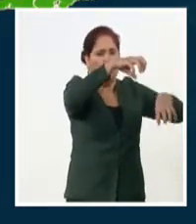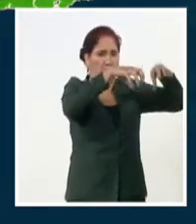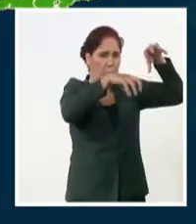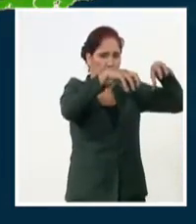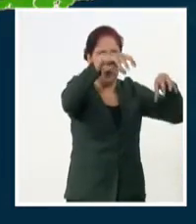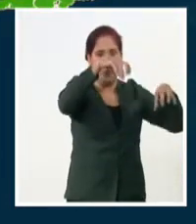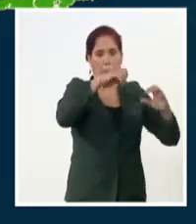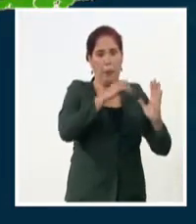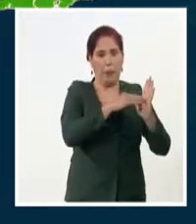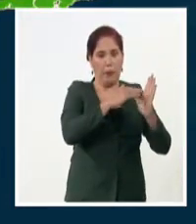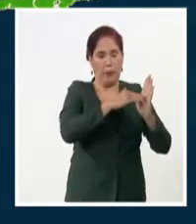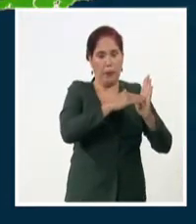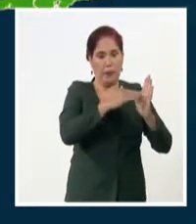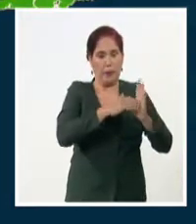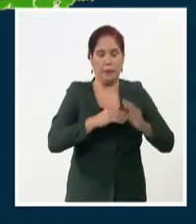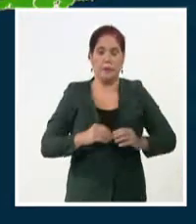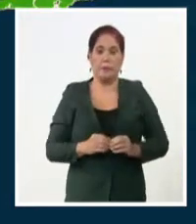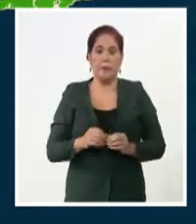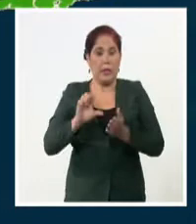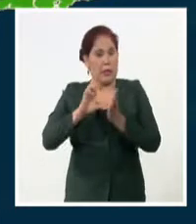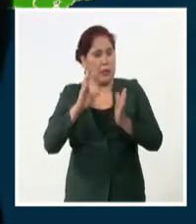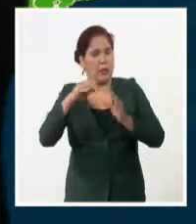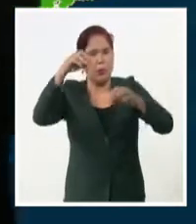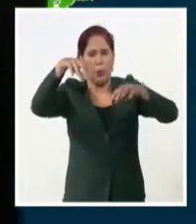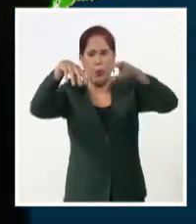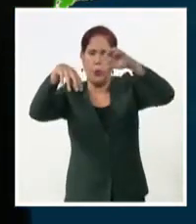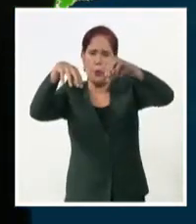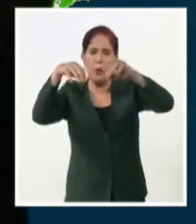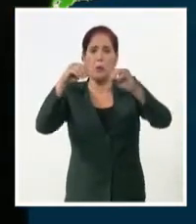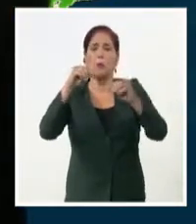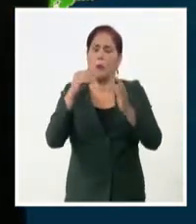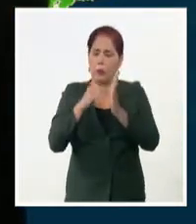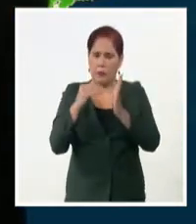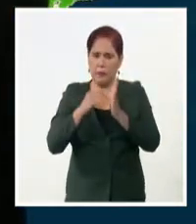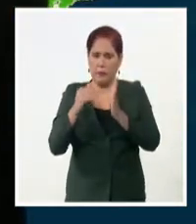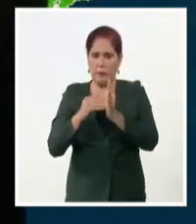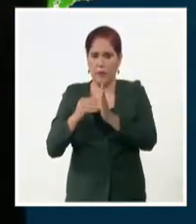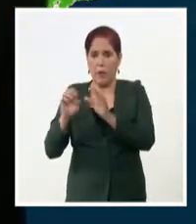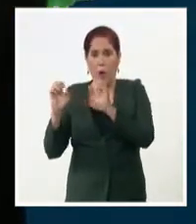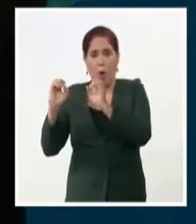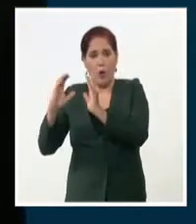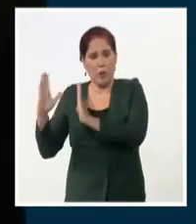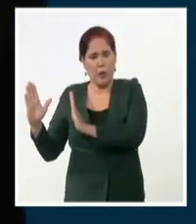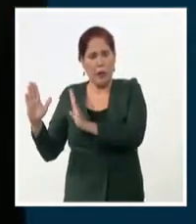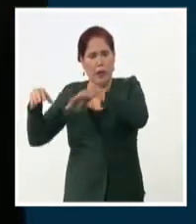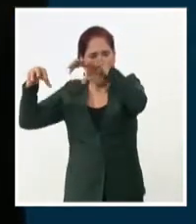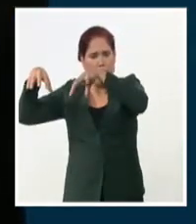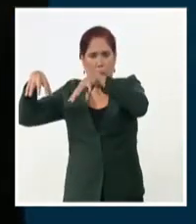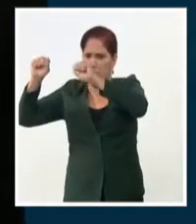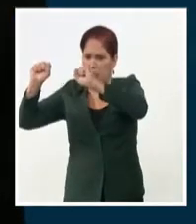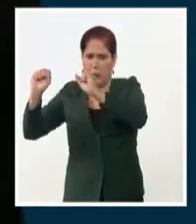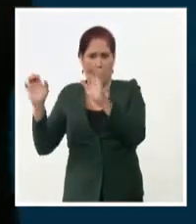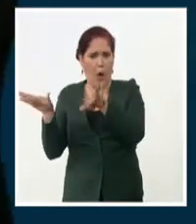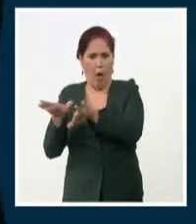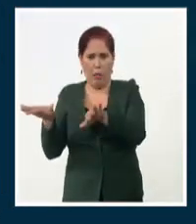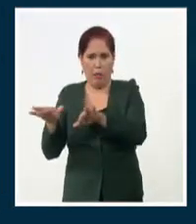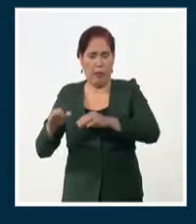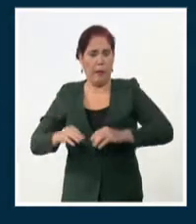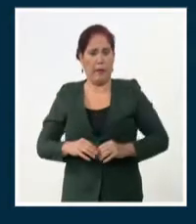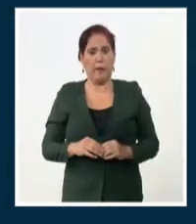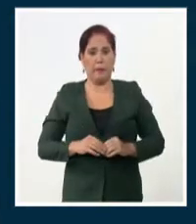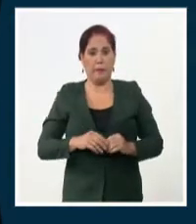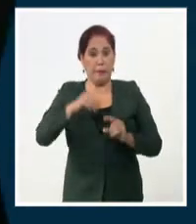de la tarde en las regiones central y oriental, y serán más escasos en la parte occidental. Y en la madrugada las temperaturas mínimas estarán